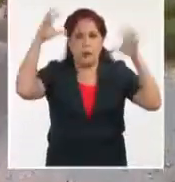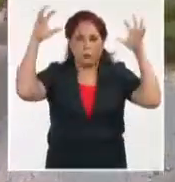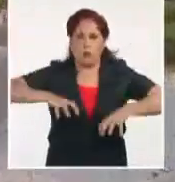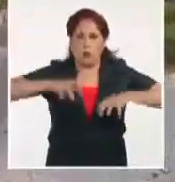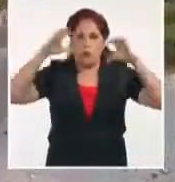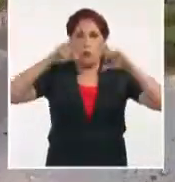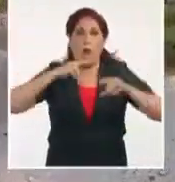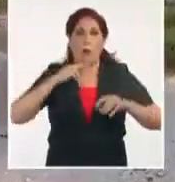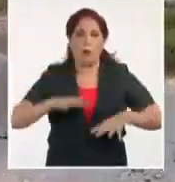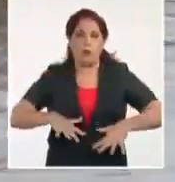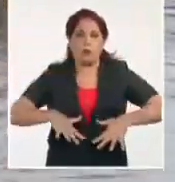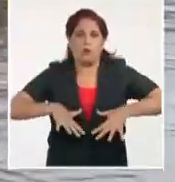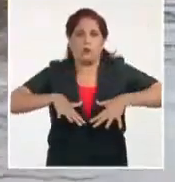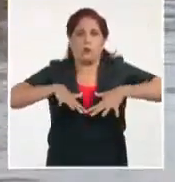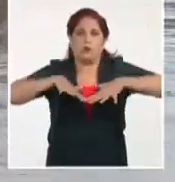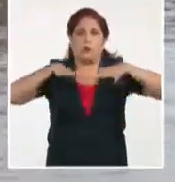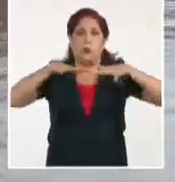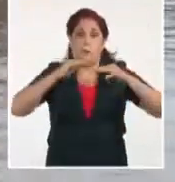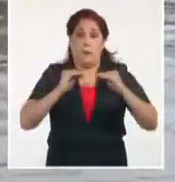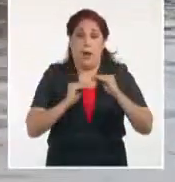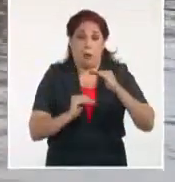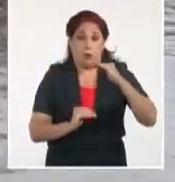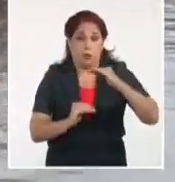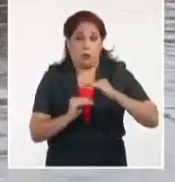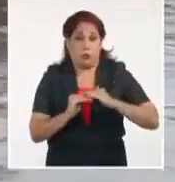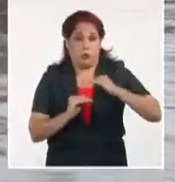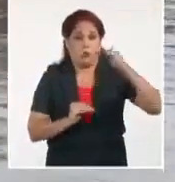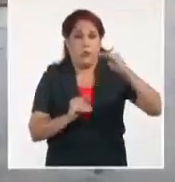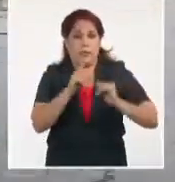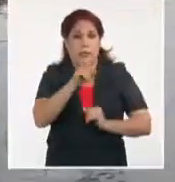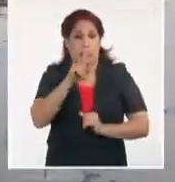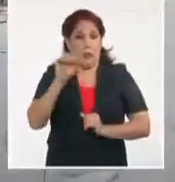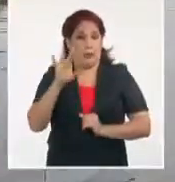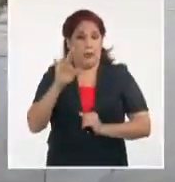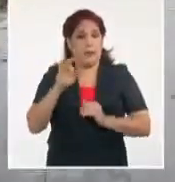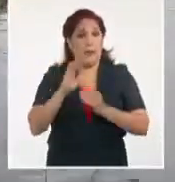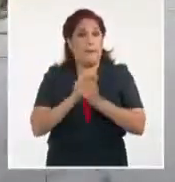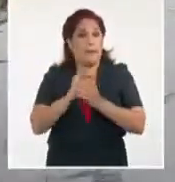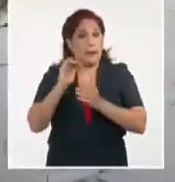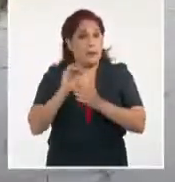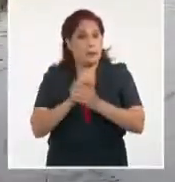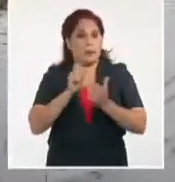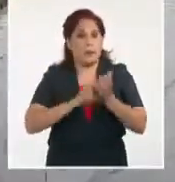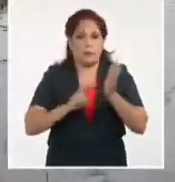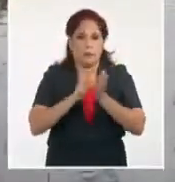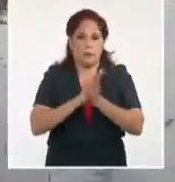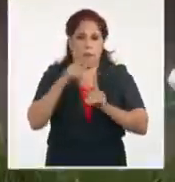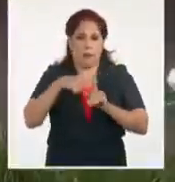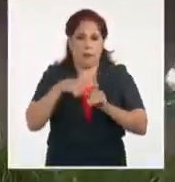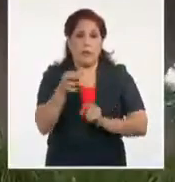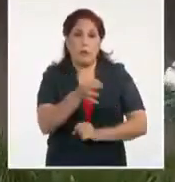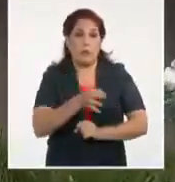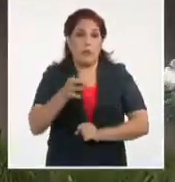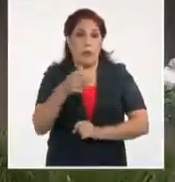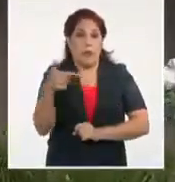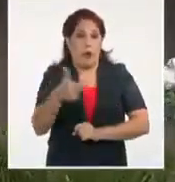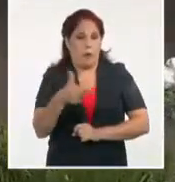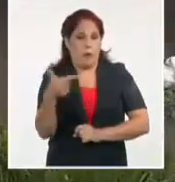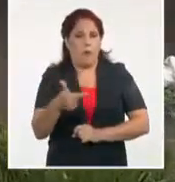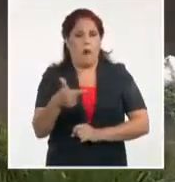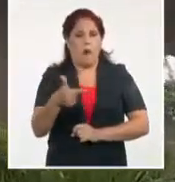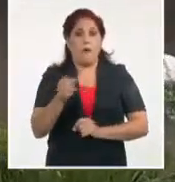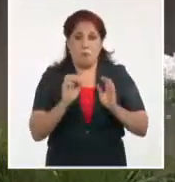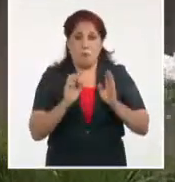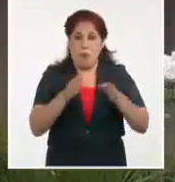Las precipitaciones superaron el acumulado de 115 milímetros en la provincia. Los municipios de Jagüey Grande, especialmente